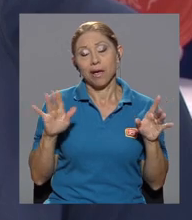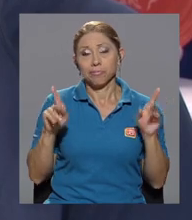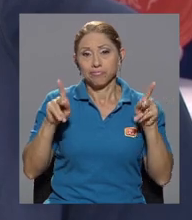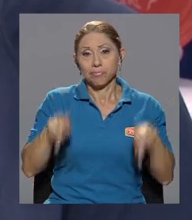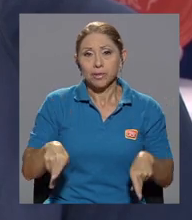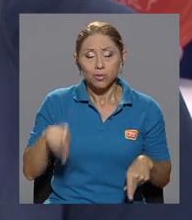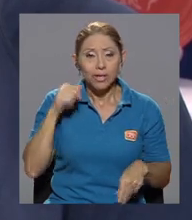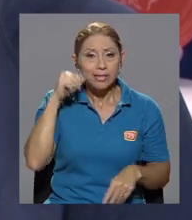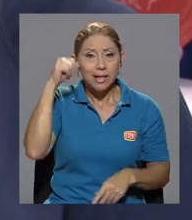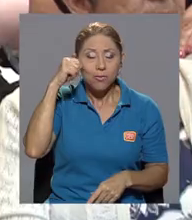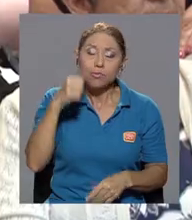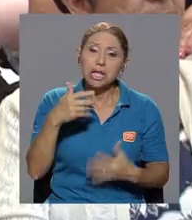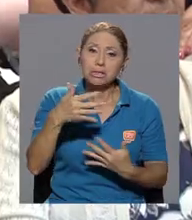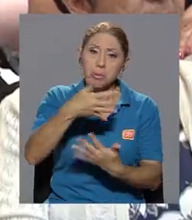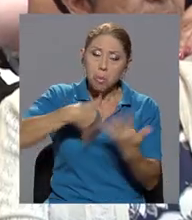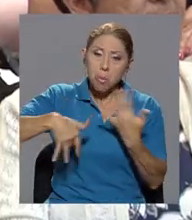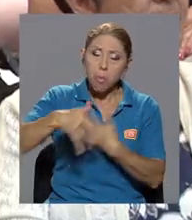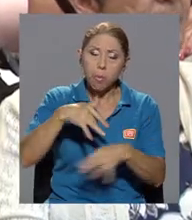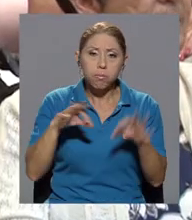adultas se convive muy bien.